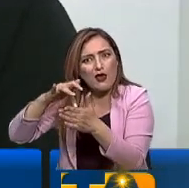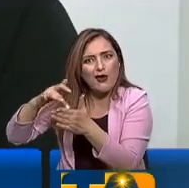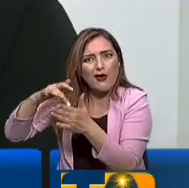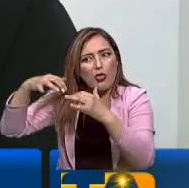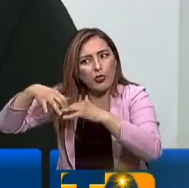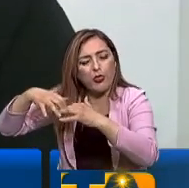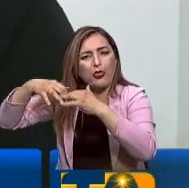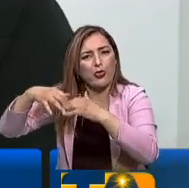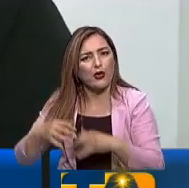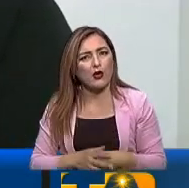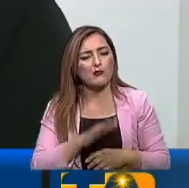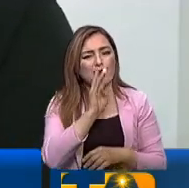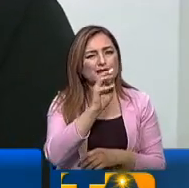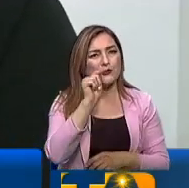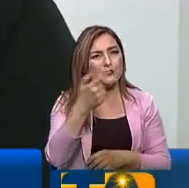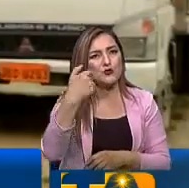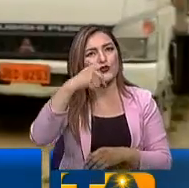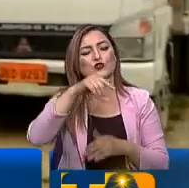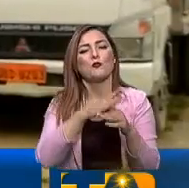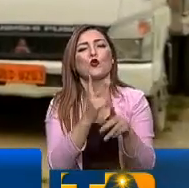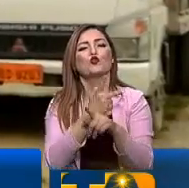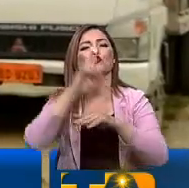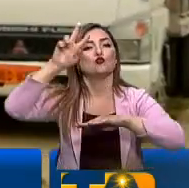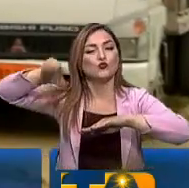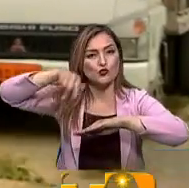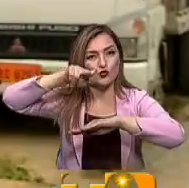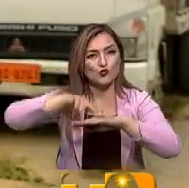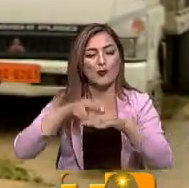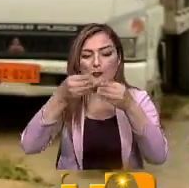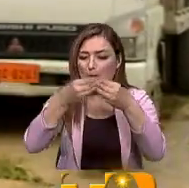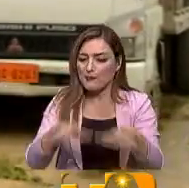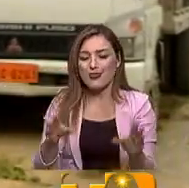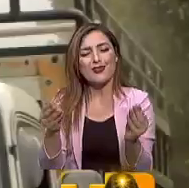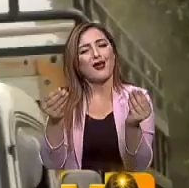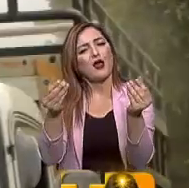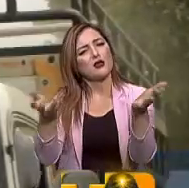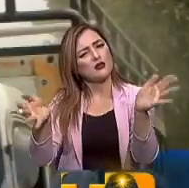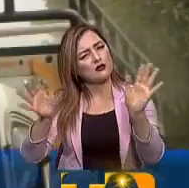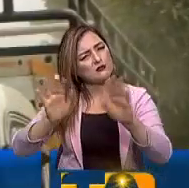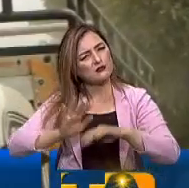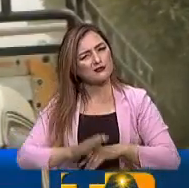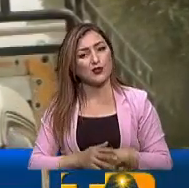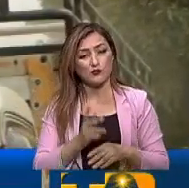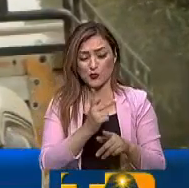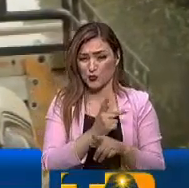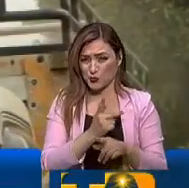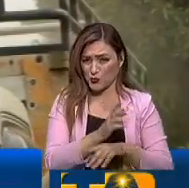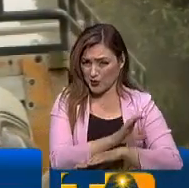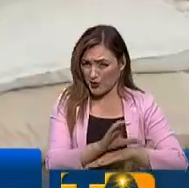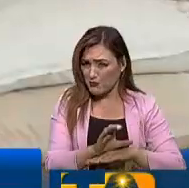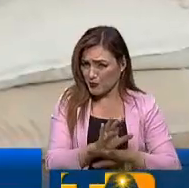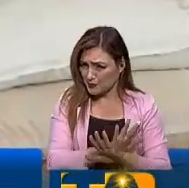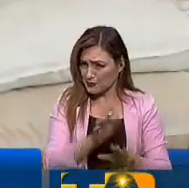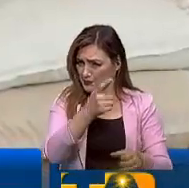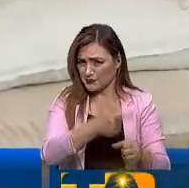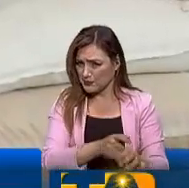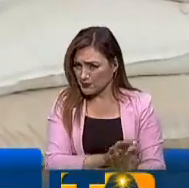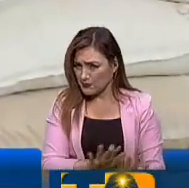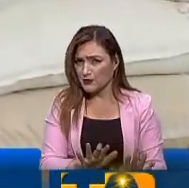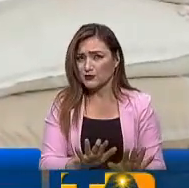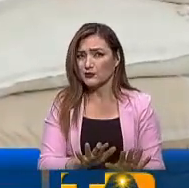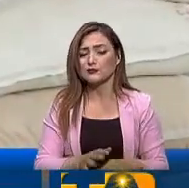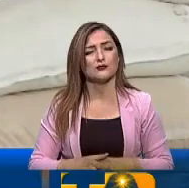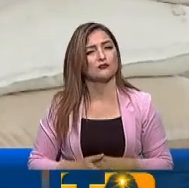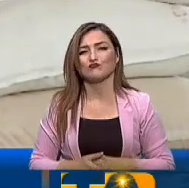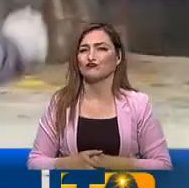millones de dólares de la producción nacional. Y la pérdida de calidad no será solamente en productos que se consumen en el